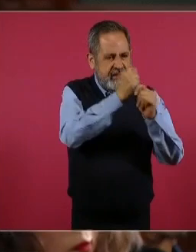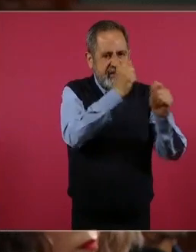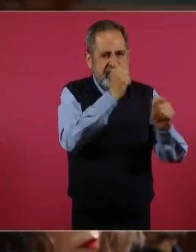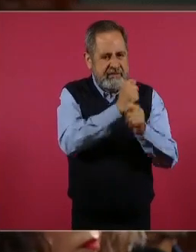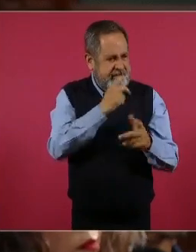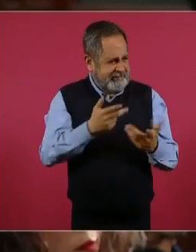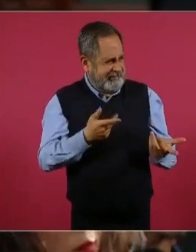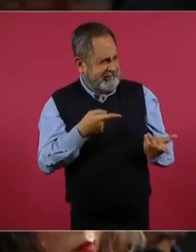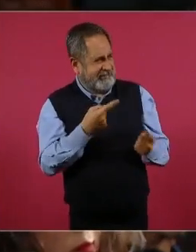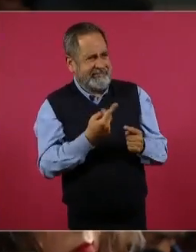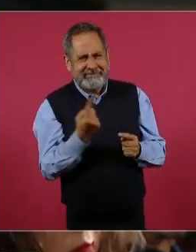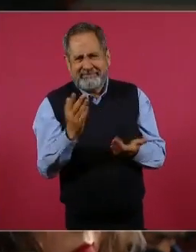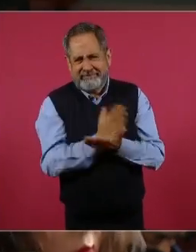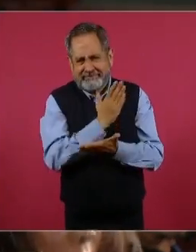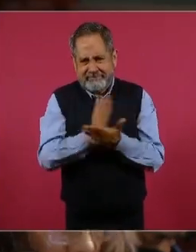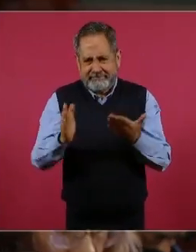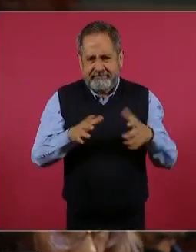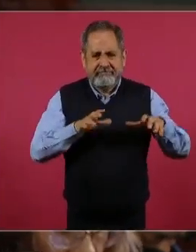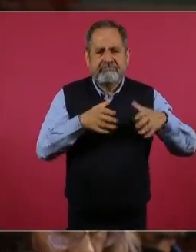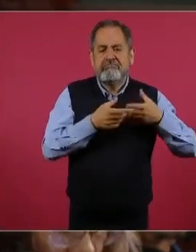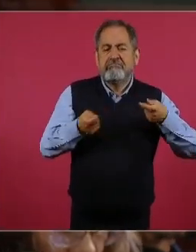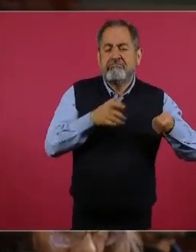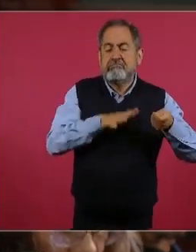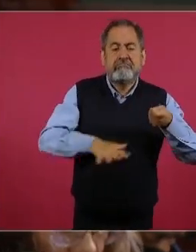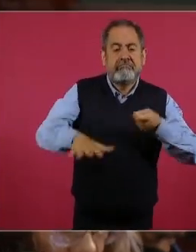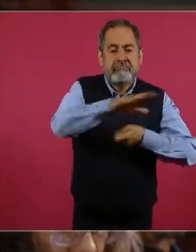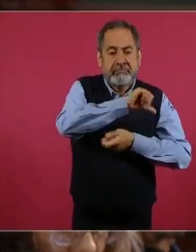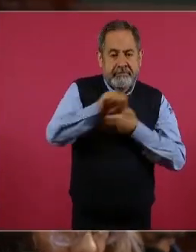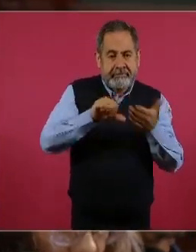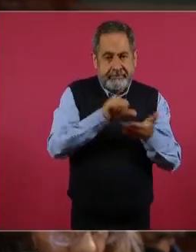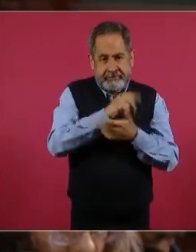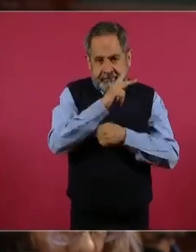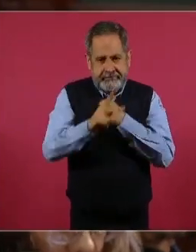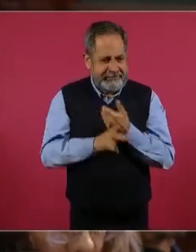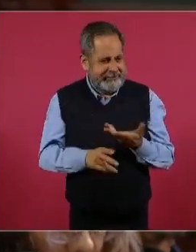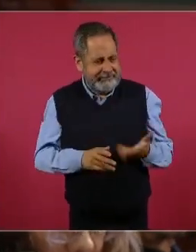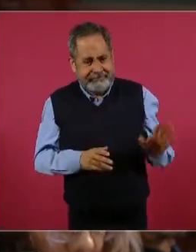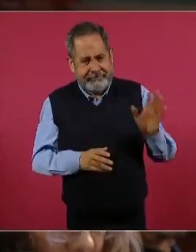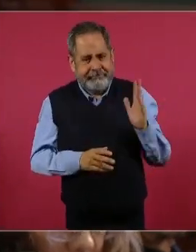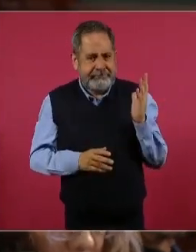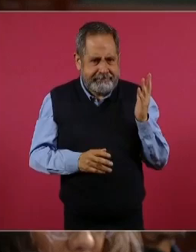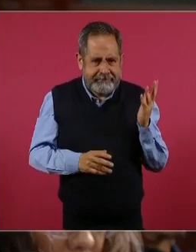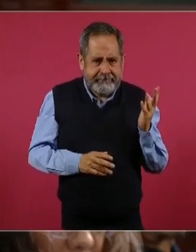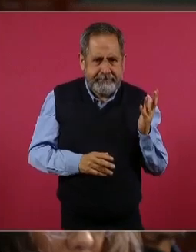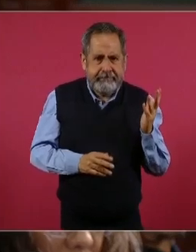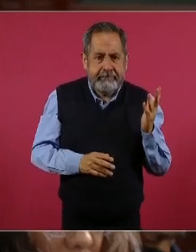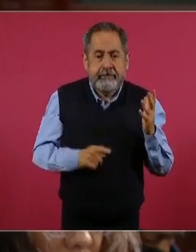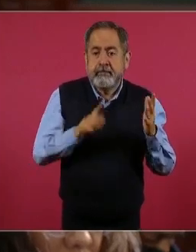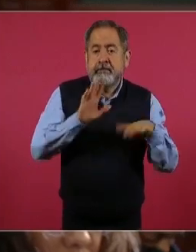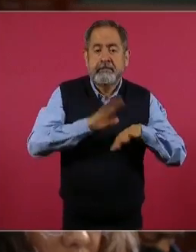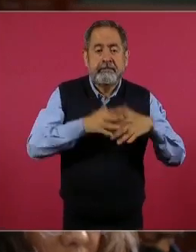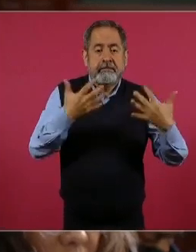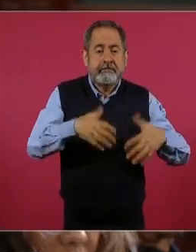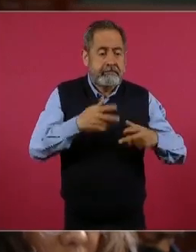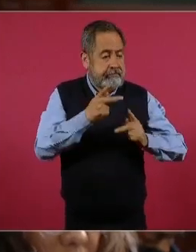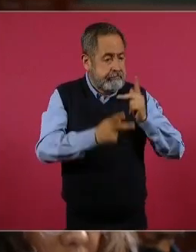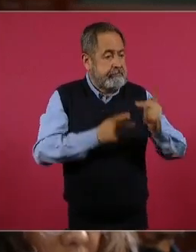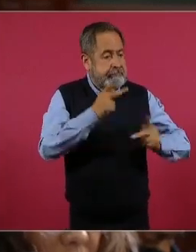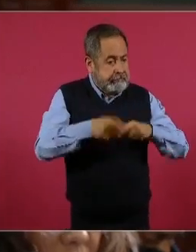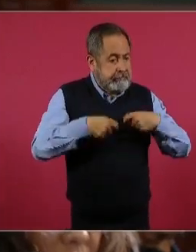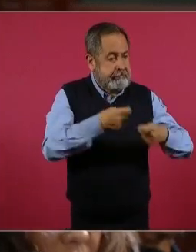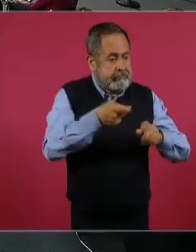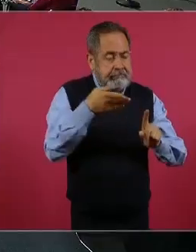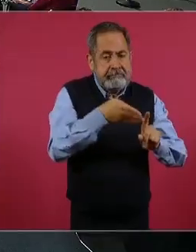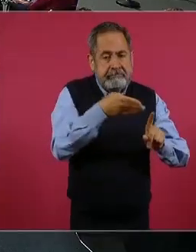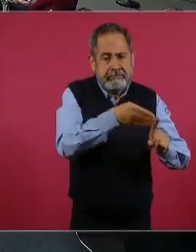transportes, que sí tienen el monopolio en el centro del país. Era la que más tenía créditos,